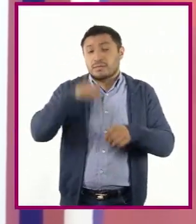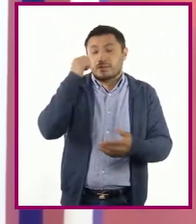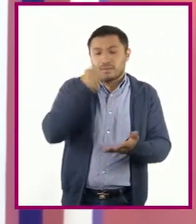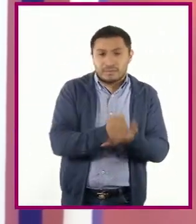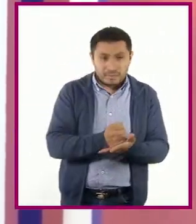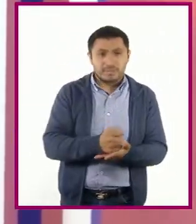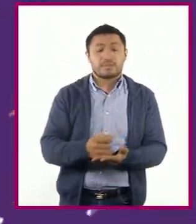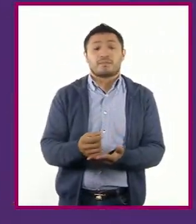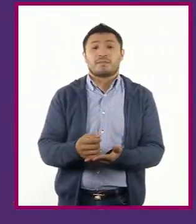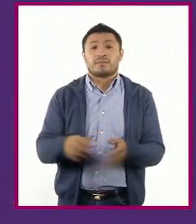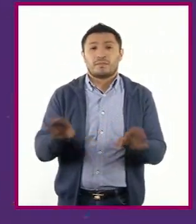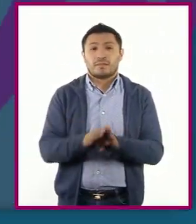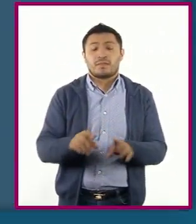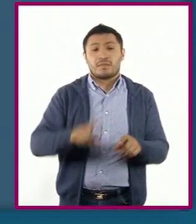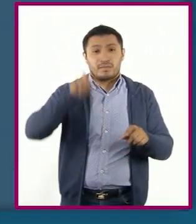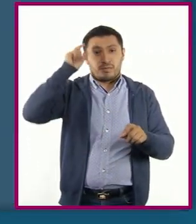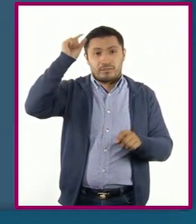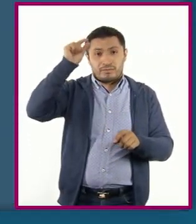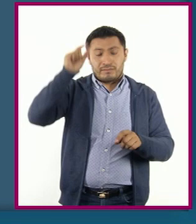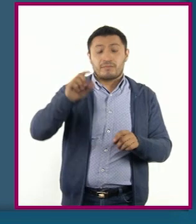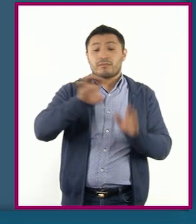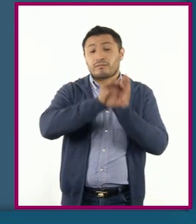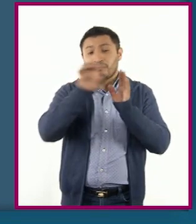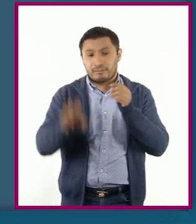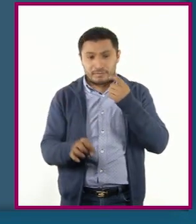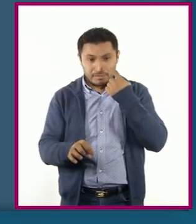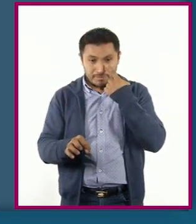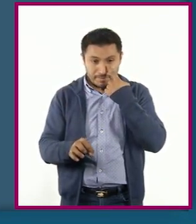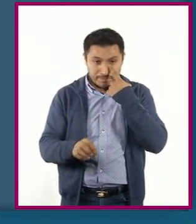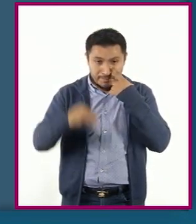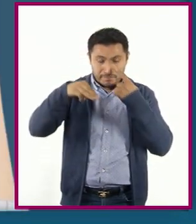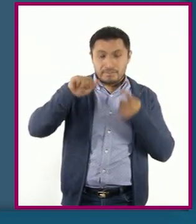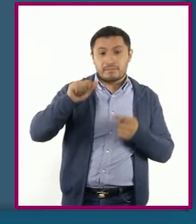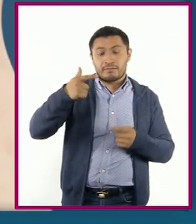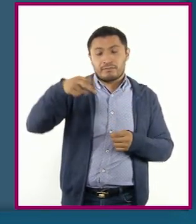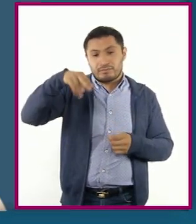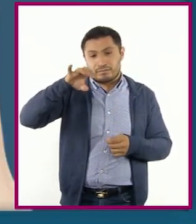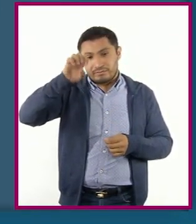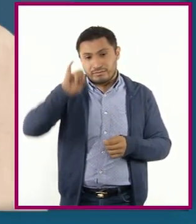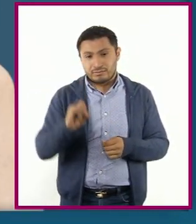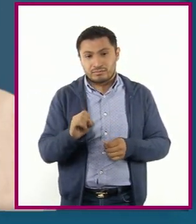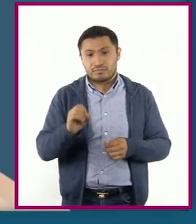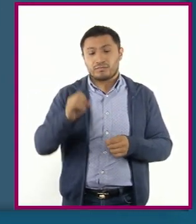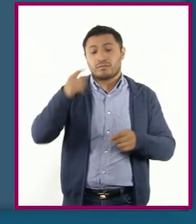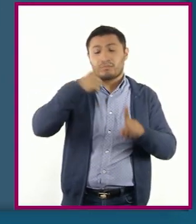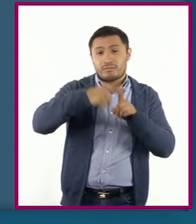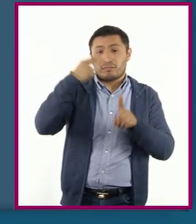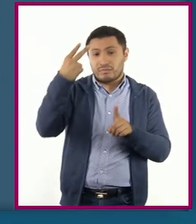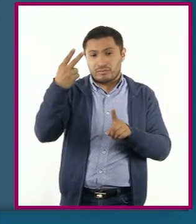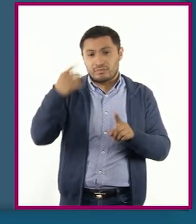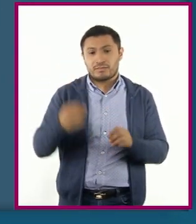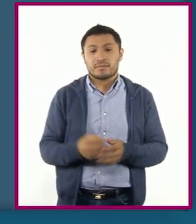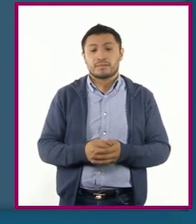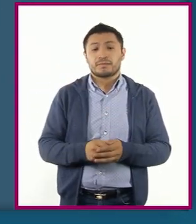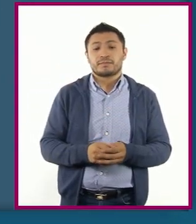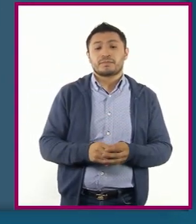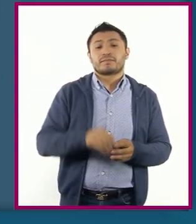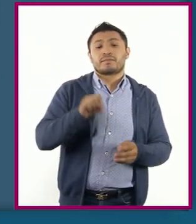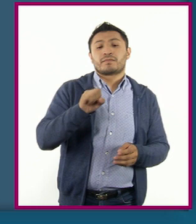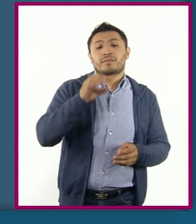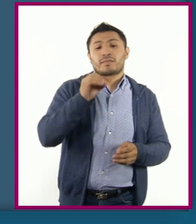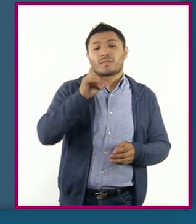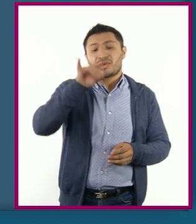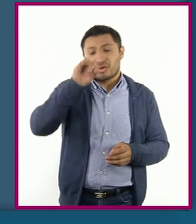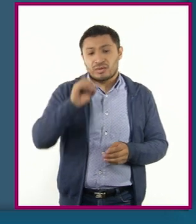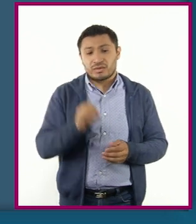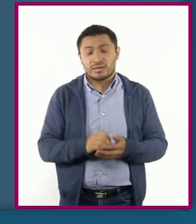lenguaje científico. Se escogía la primera letra del nombre del latín del elemento y se le añadiría una segunda